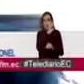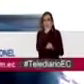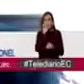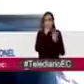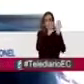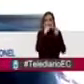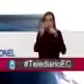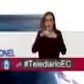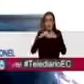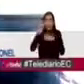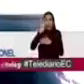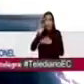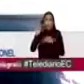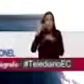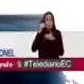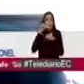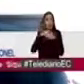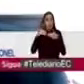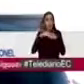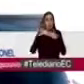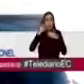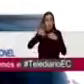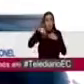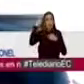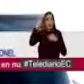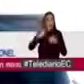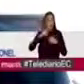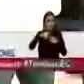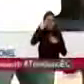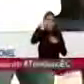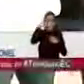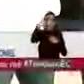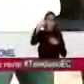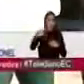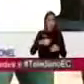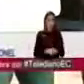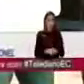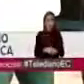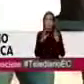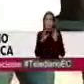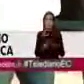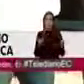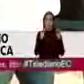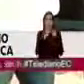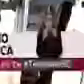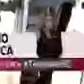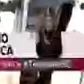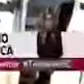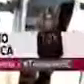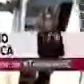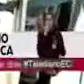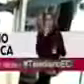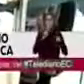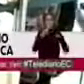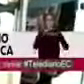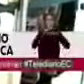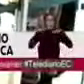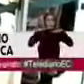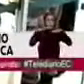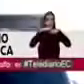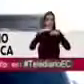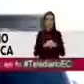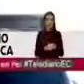esos $40 ya van a servir para pagar en la siguiente planilla en forma inmediata. Y otra cosa es la posibilidad de diferir los consumos por los meses